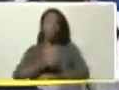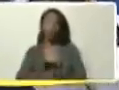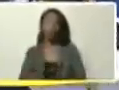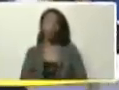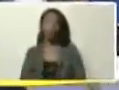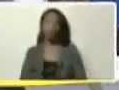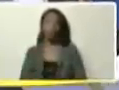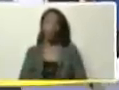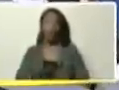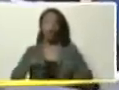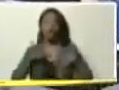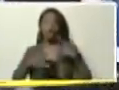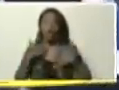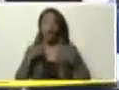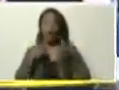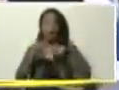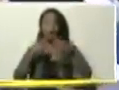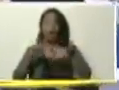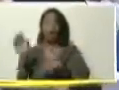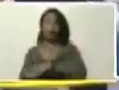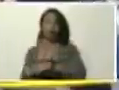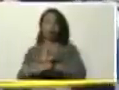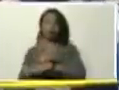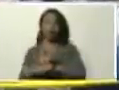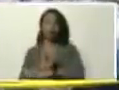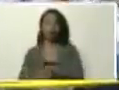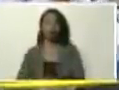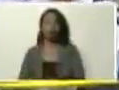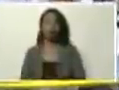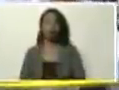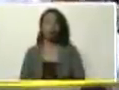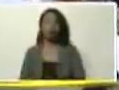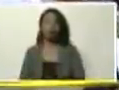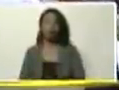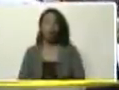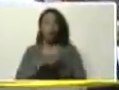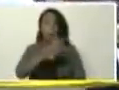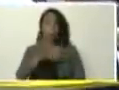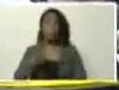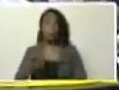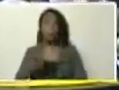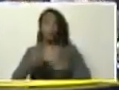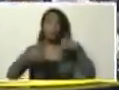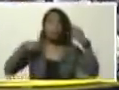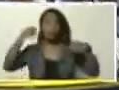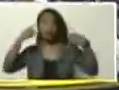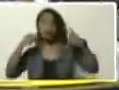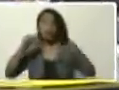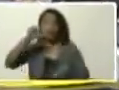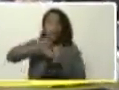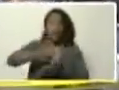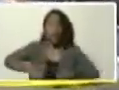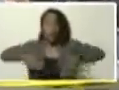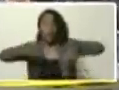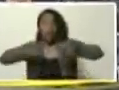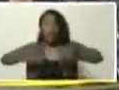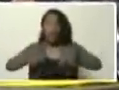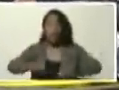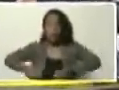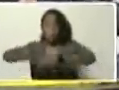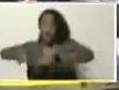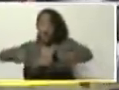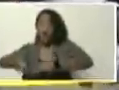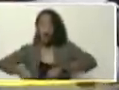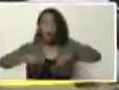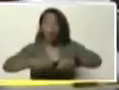La actividad comercial se ha acelerado. La gente está como loca en los centros comerciales, en los mercados,